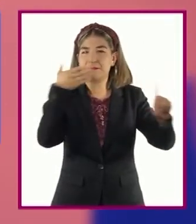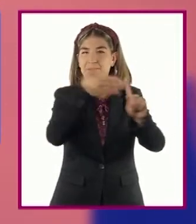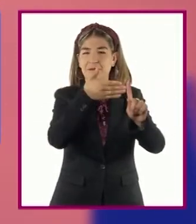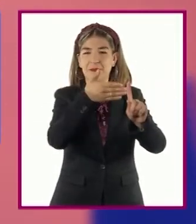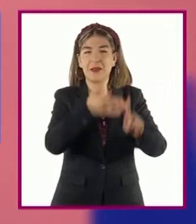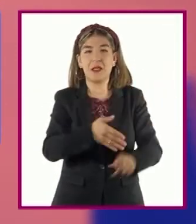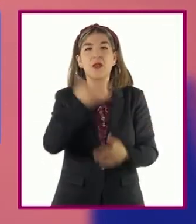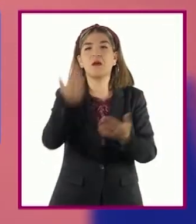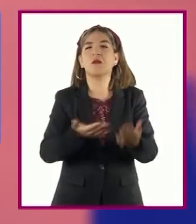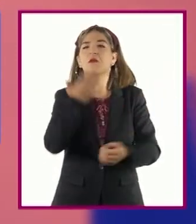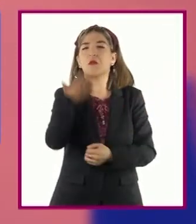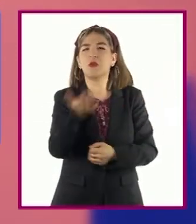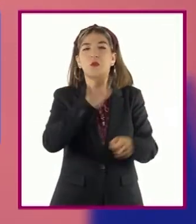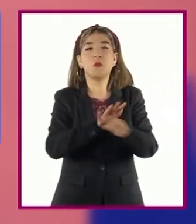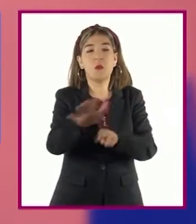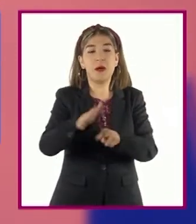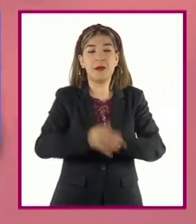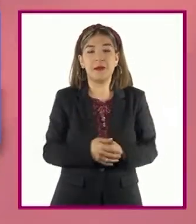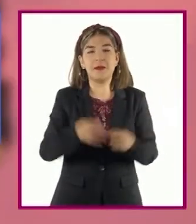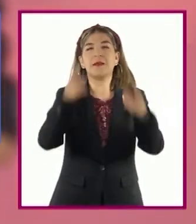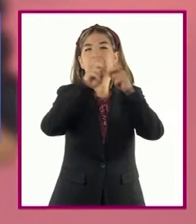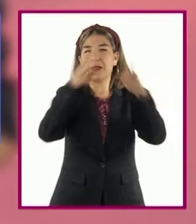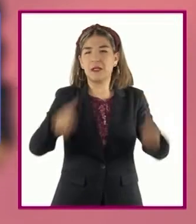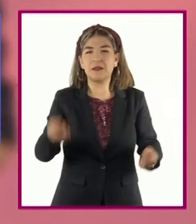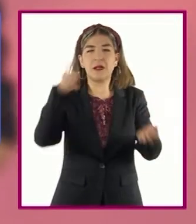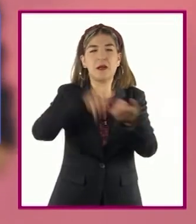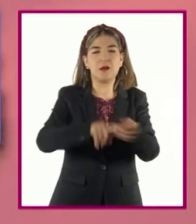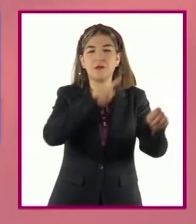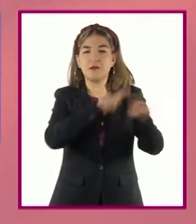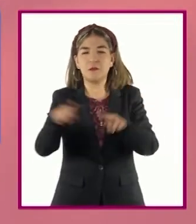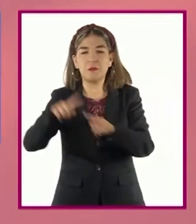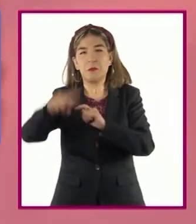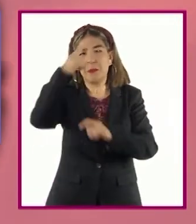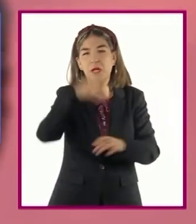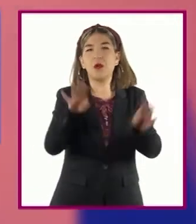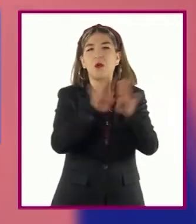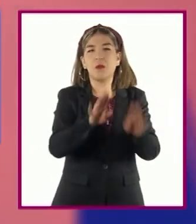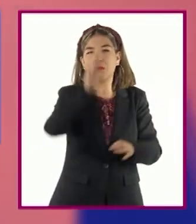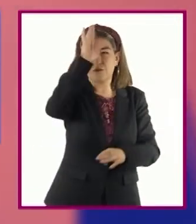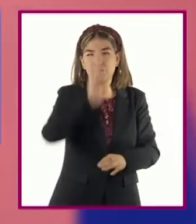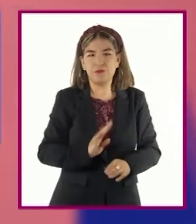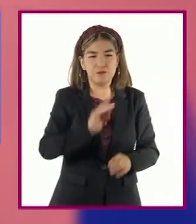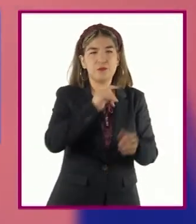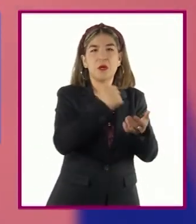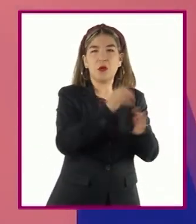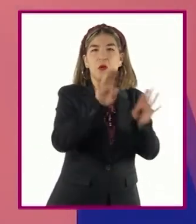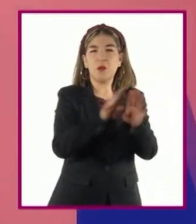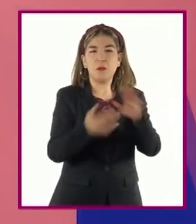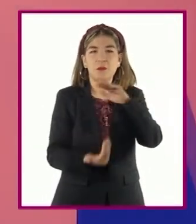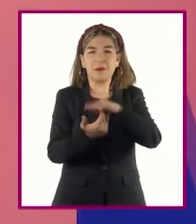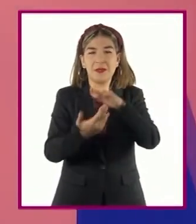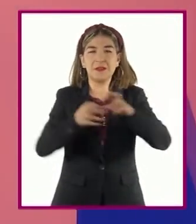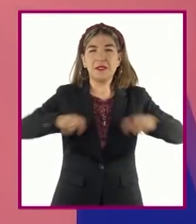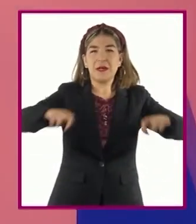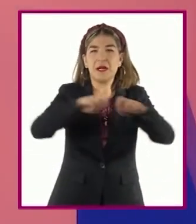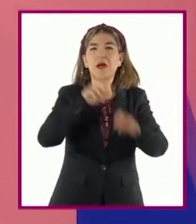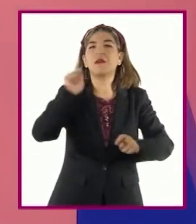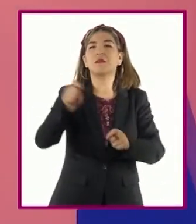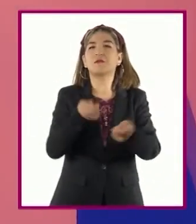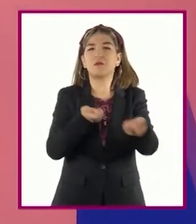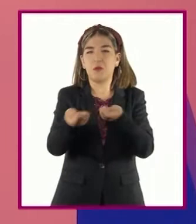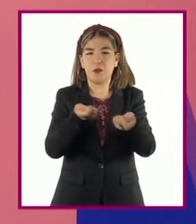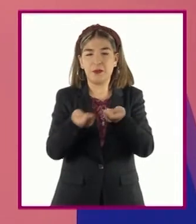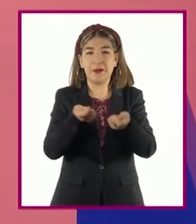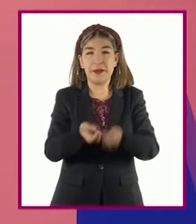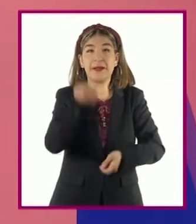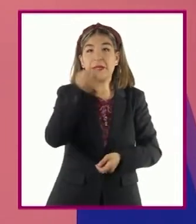su propósito es desarrollar estrategias para moderar y conducir una mesa redonda. Para que el desarrollo de